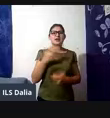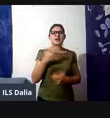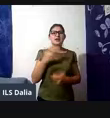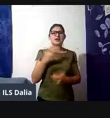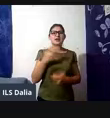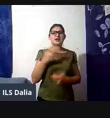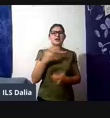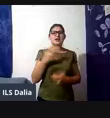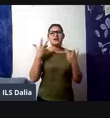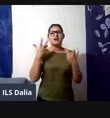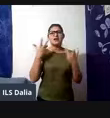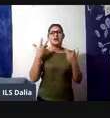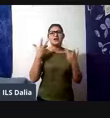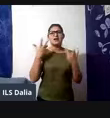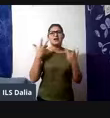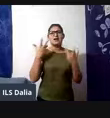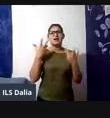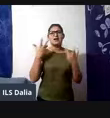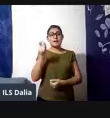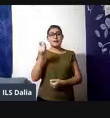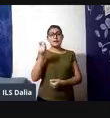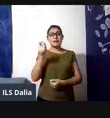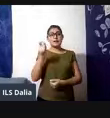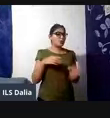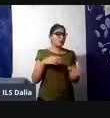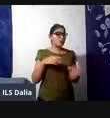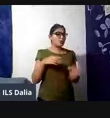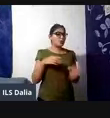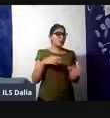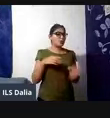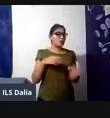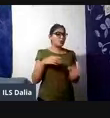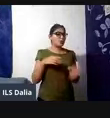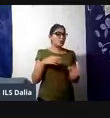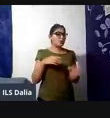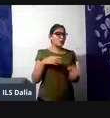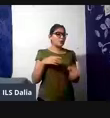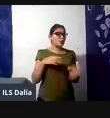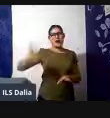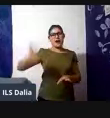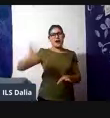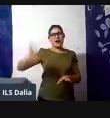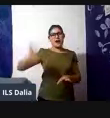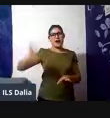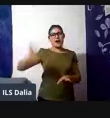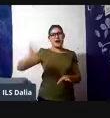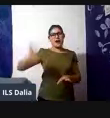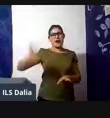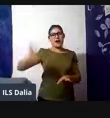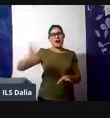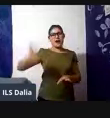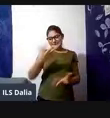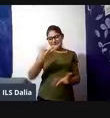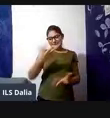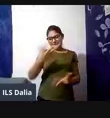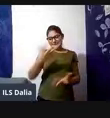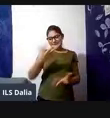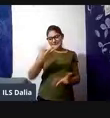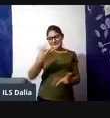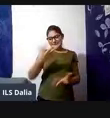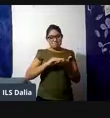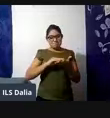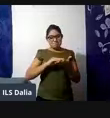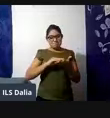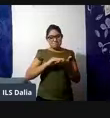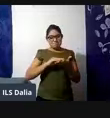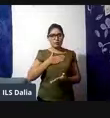Entonces, al final, lo que yo le decía es que, pues, si ahorita ya levanto otra vez el ola, o